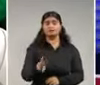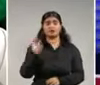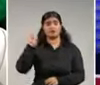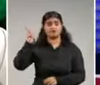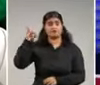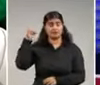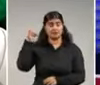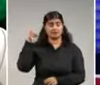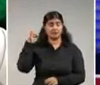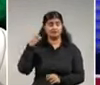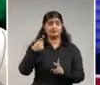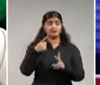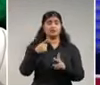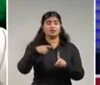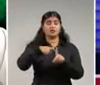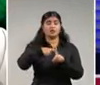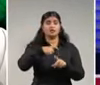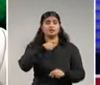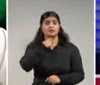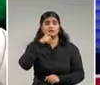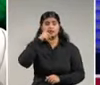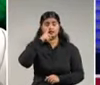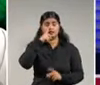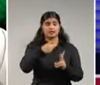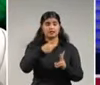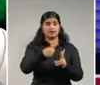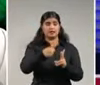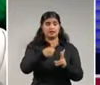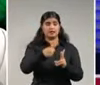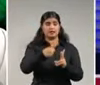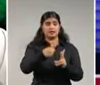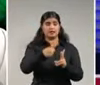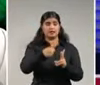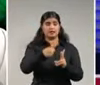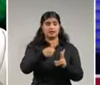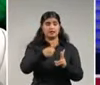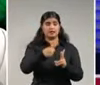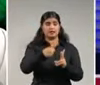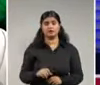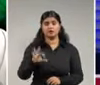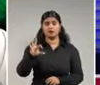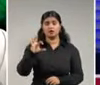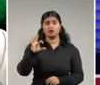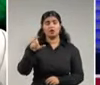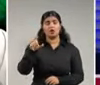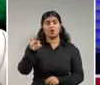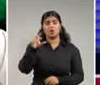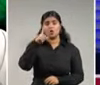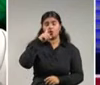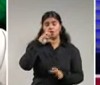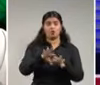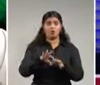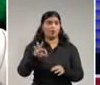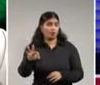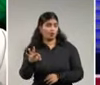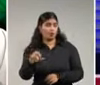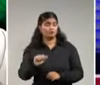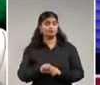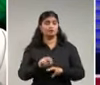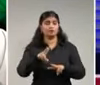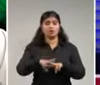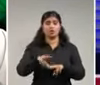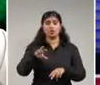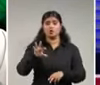Kenia 2 cada uno, y el Congo, Polonia y Holanda 1 caso cada uno. Como